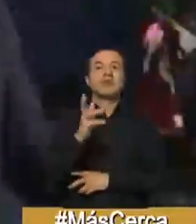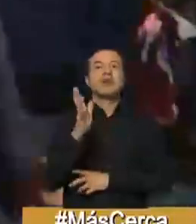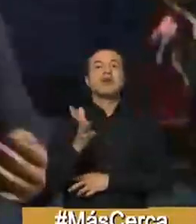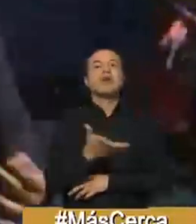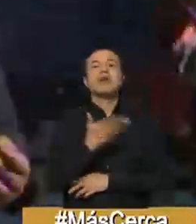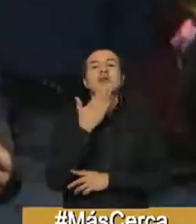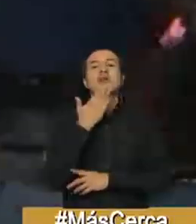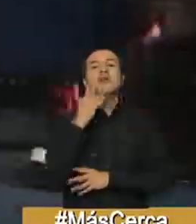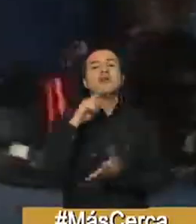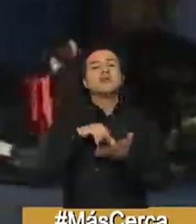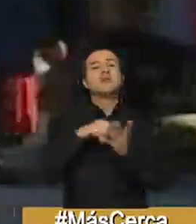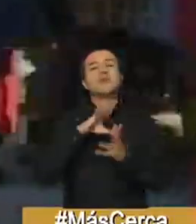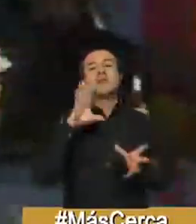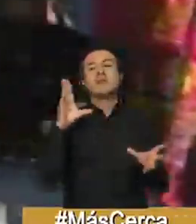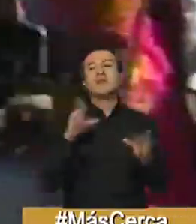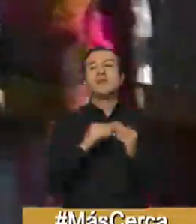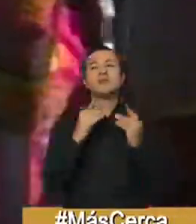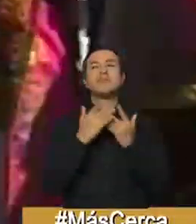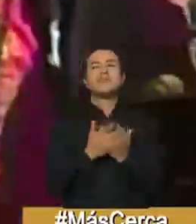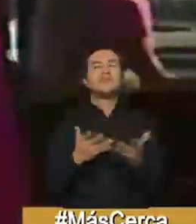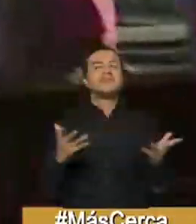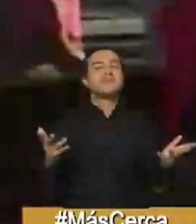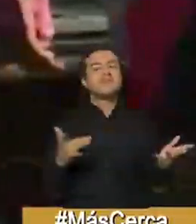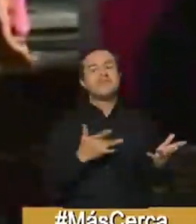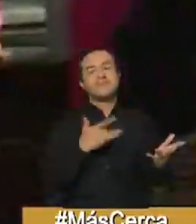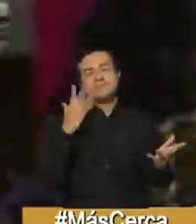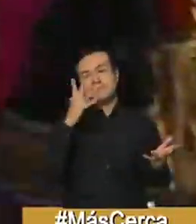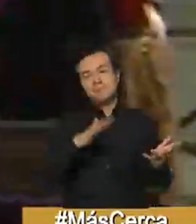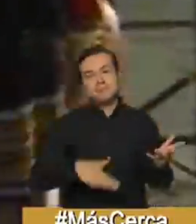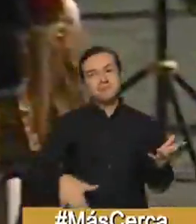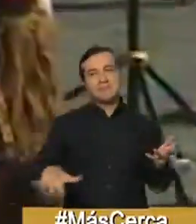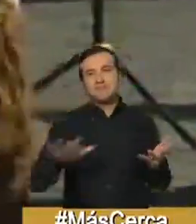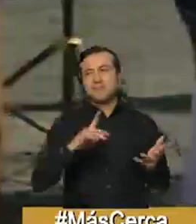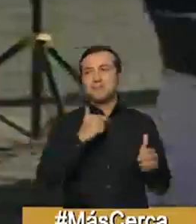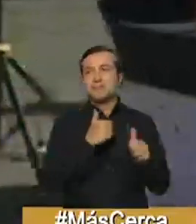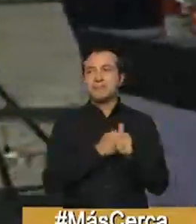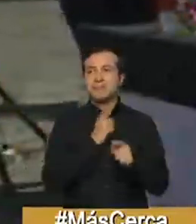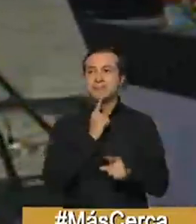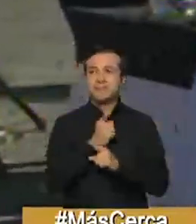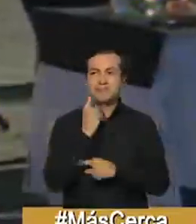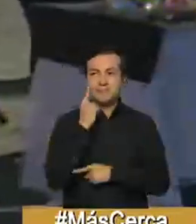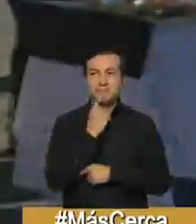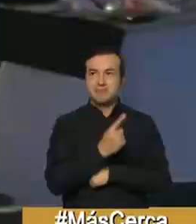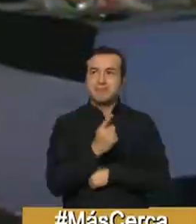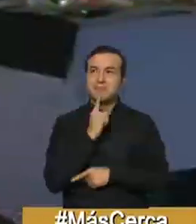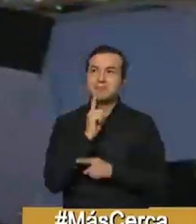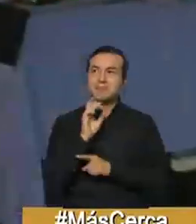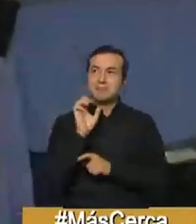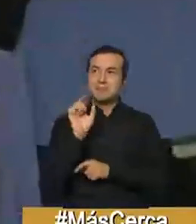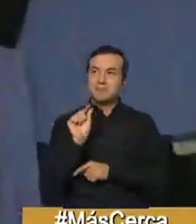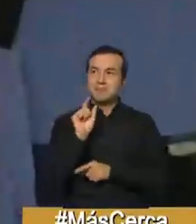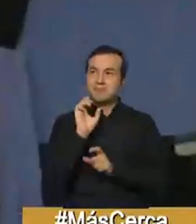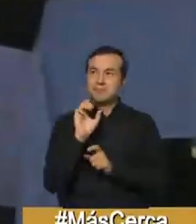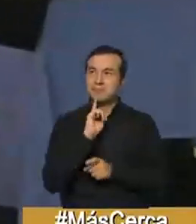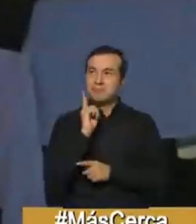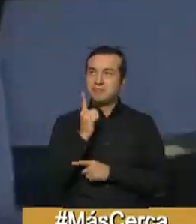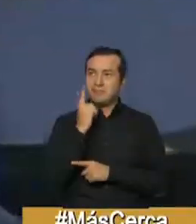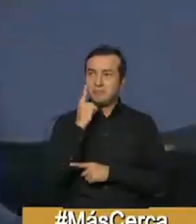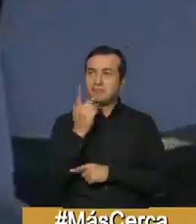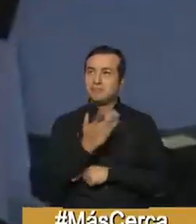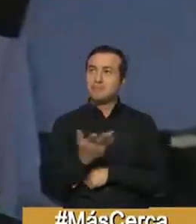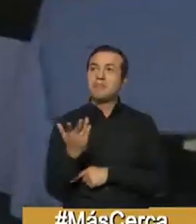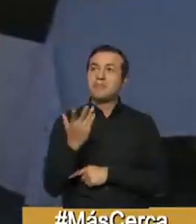de representar todo lo que tiene este hermoso sector muy cerca de la capital. Vamos a platicar con él para